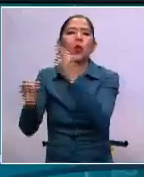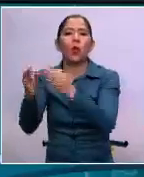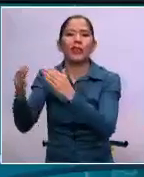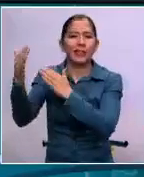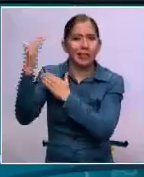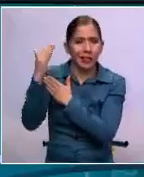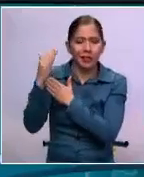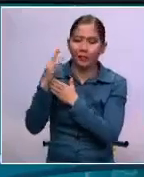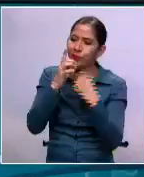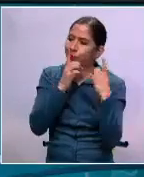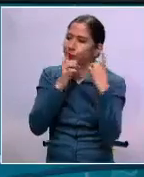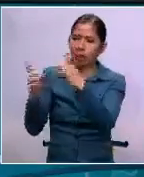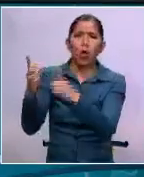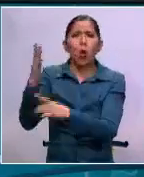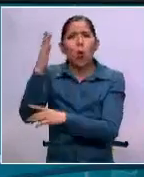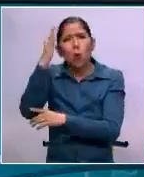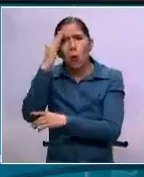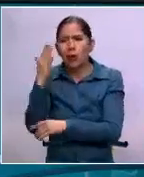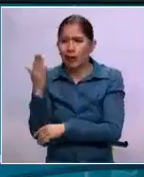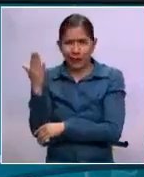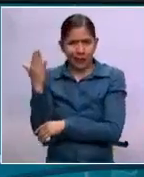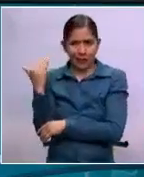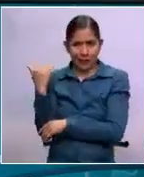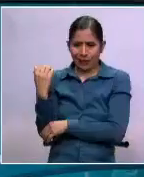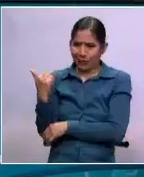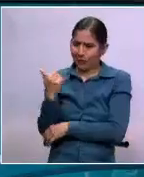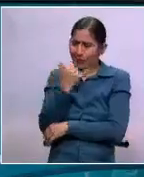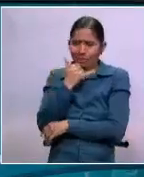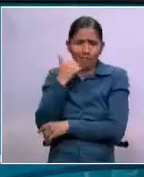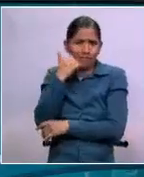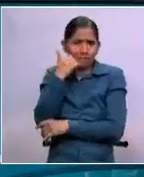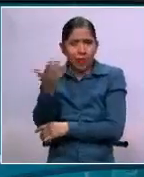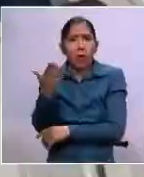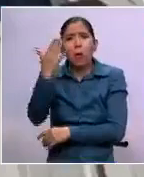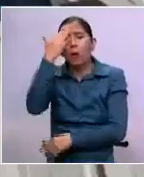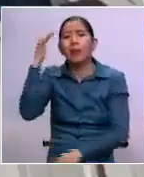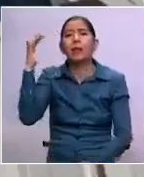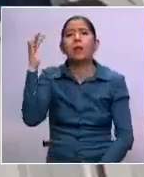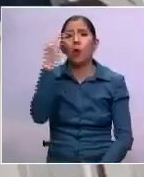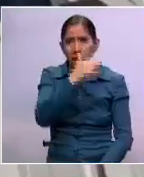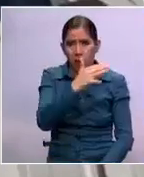Gutiérrez, quien protagonizó un escándalo en estado de ebriedad.